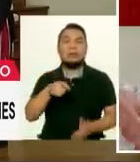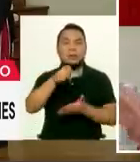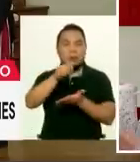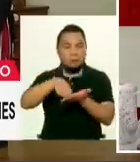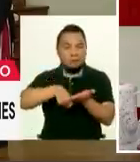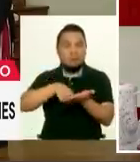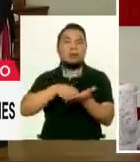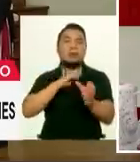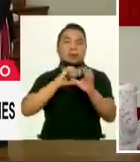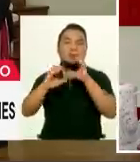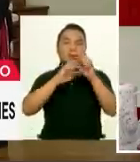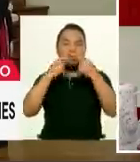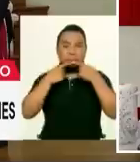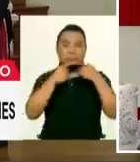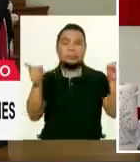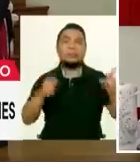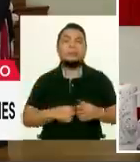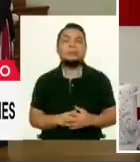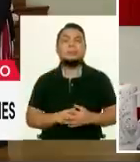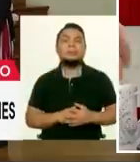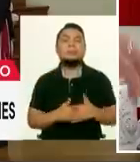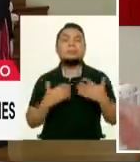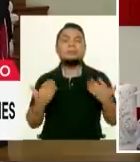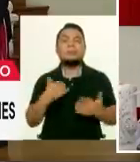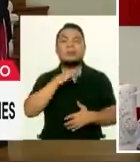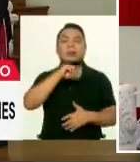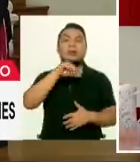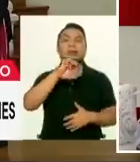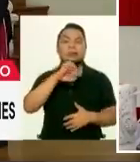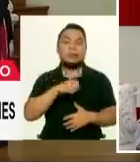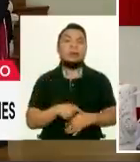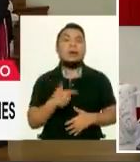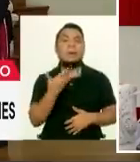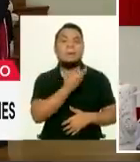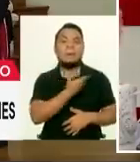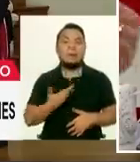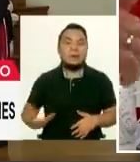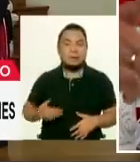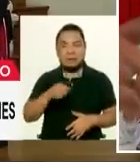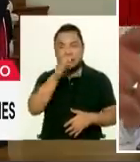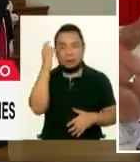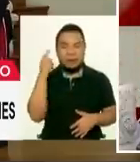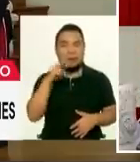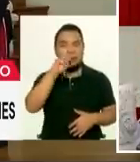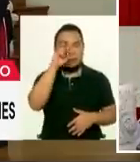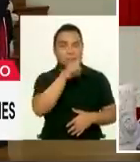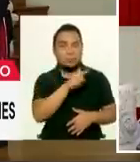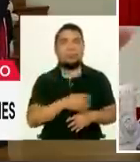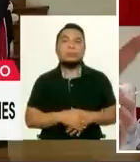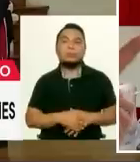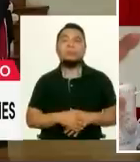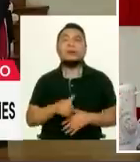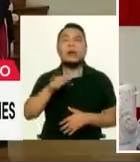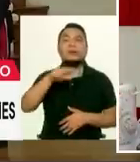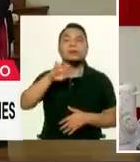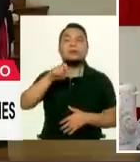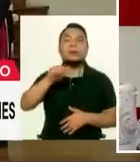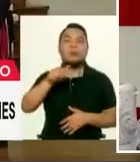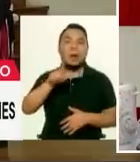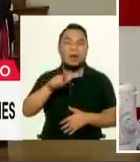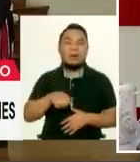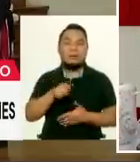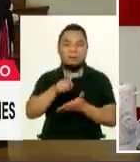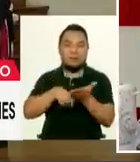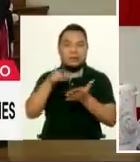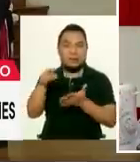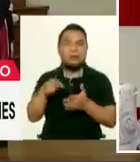al fiscal Tello por una sencilla razón, porque no litiga. Más por todos los cuestionamientos que he señalado en cadena. Yo no